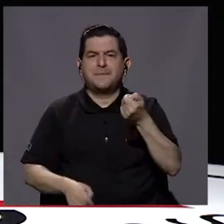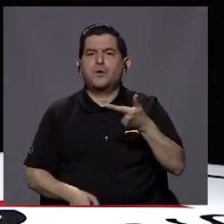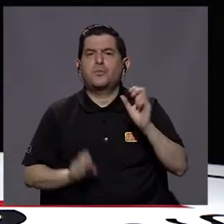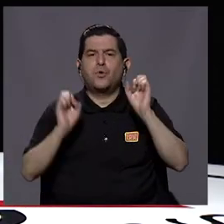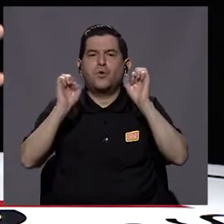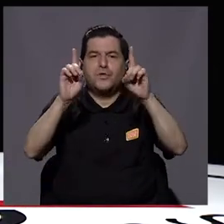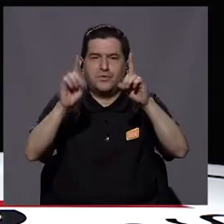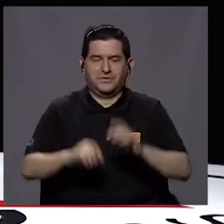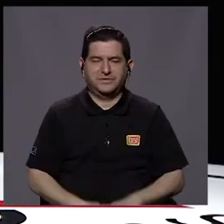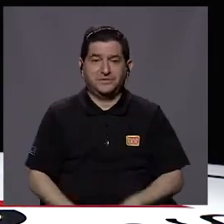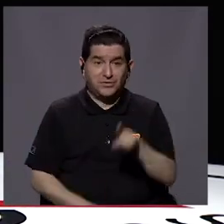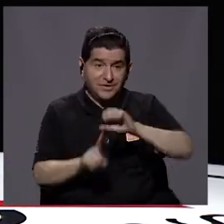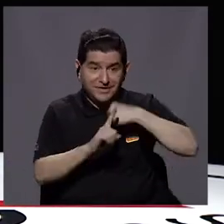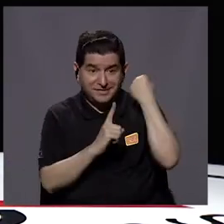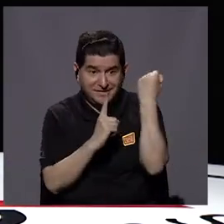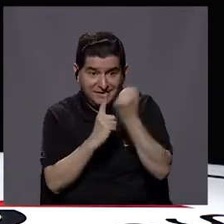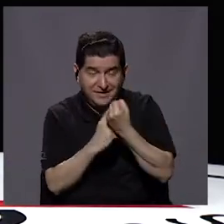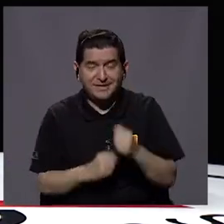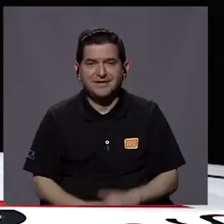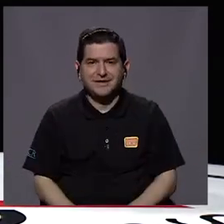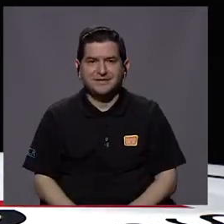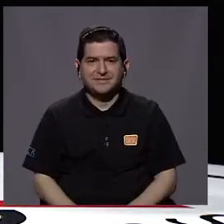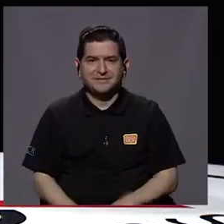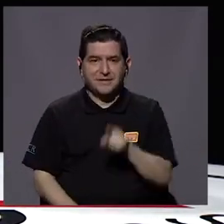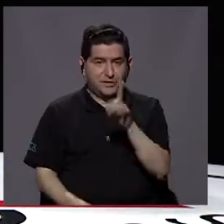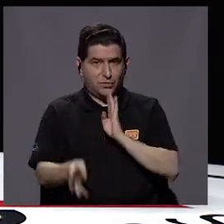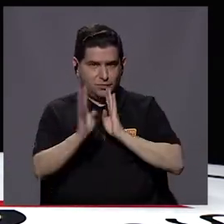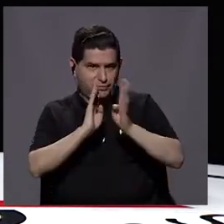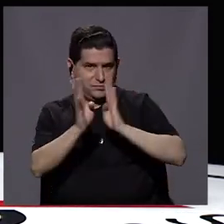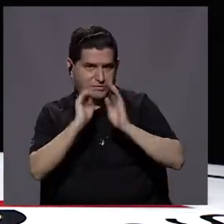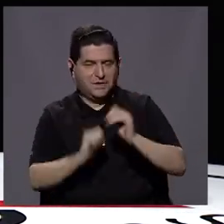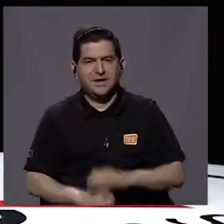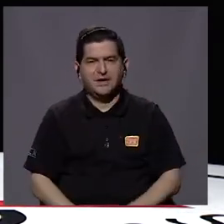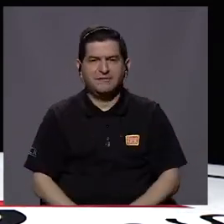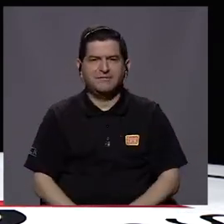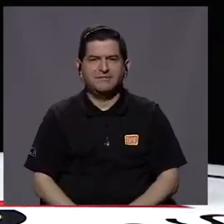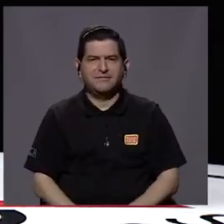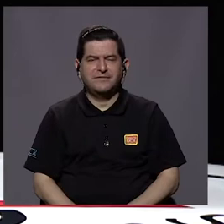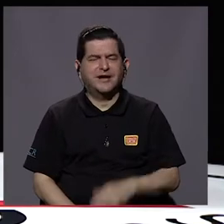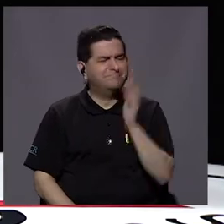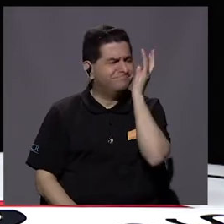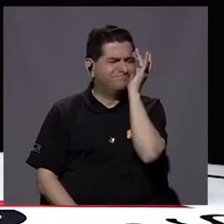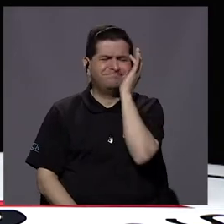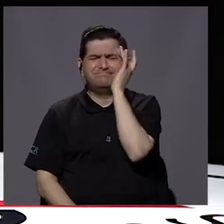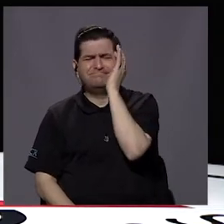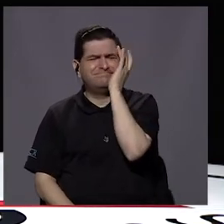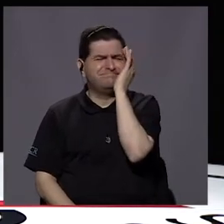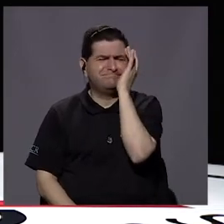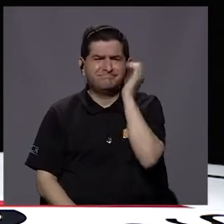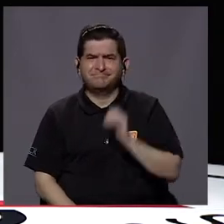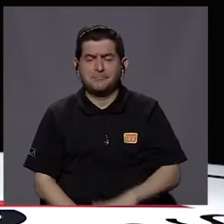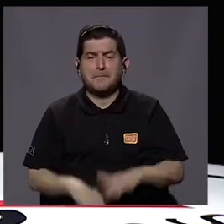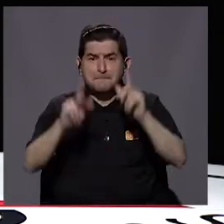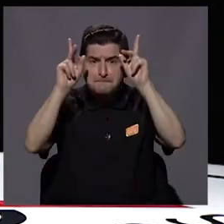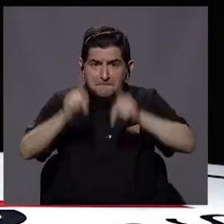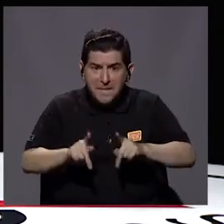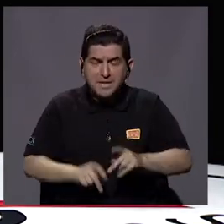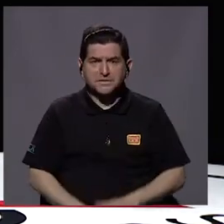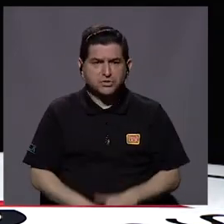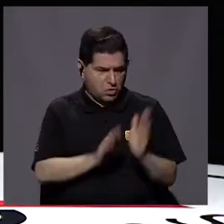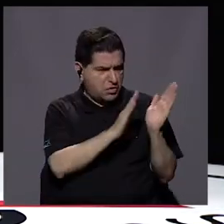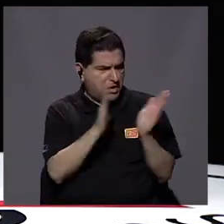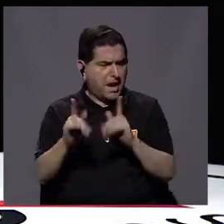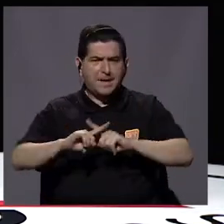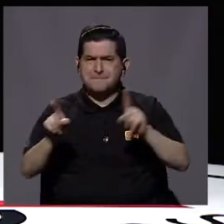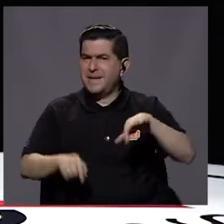que en ese panorama, que es los imperativos que usted habla, Ronald, causa una gran preocupación de cómo las personas se están formando,